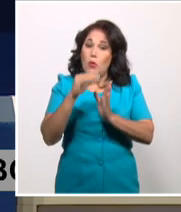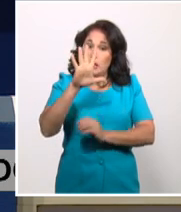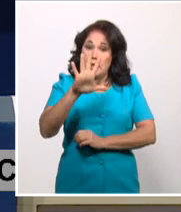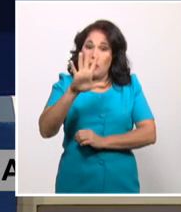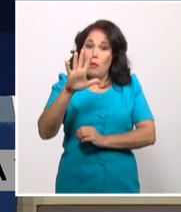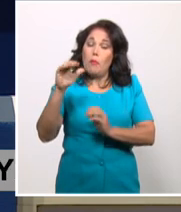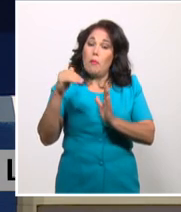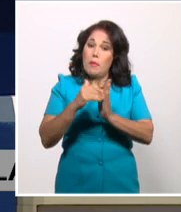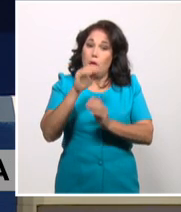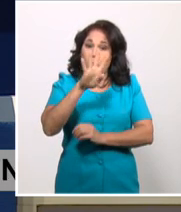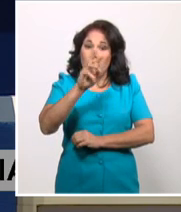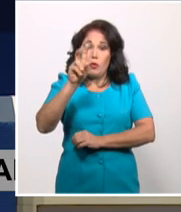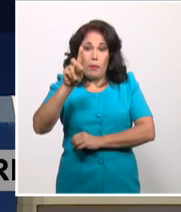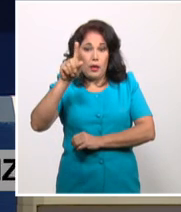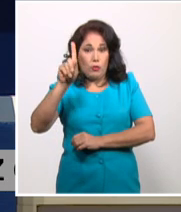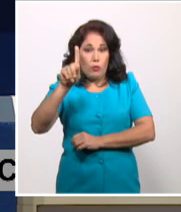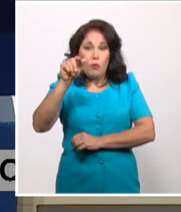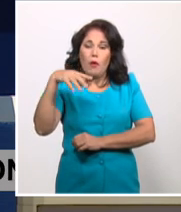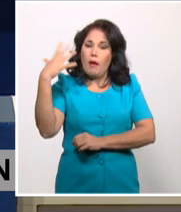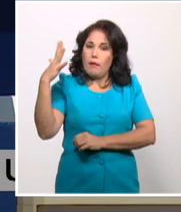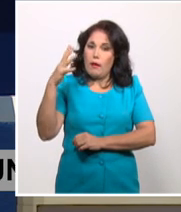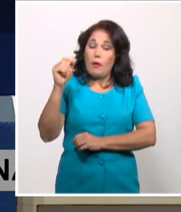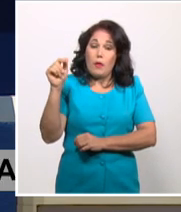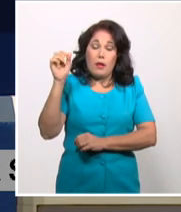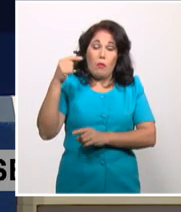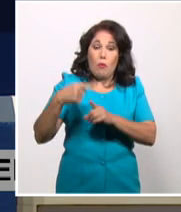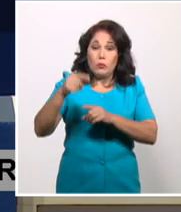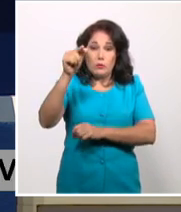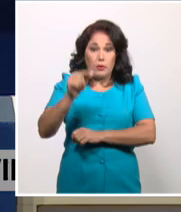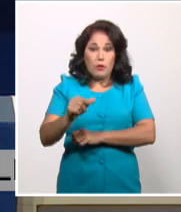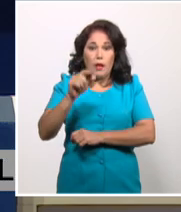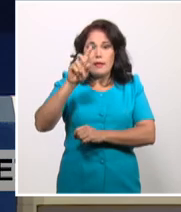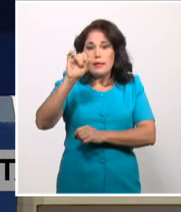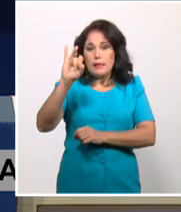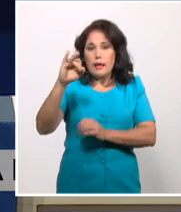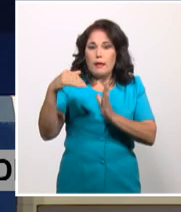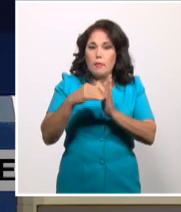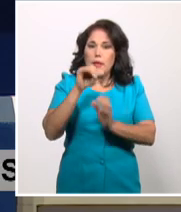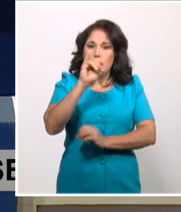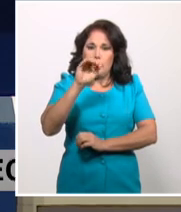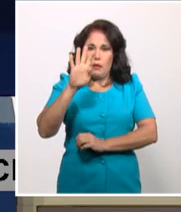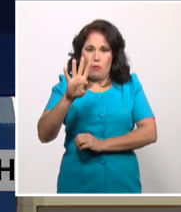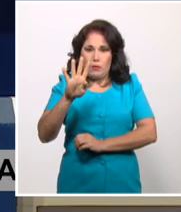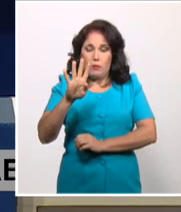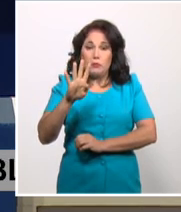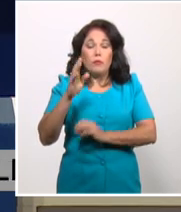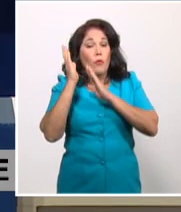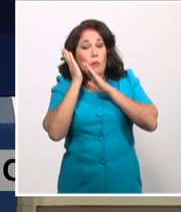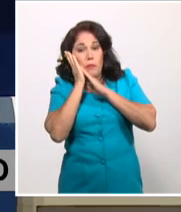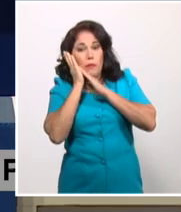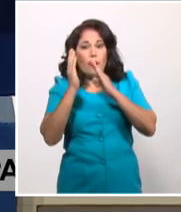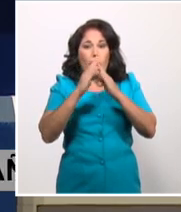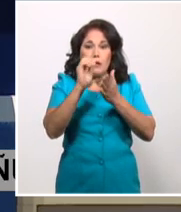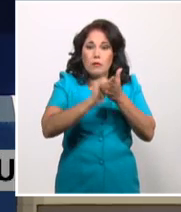5.421 extranjeros y emigrados 7.064. Hospedados en casa de arrendamiento